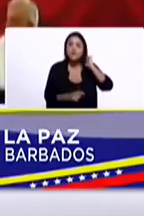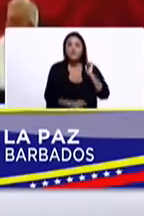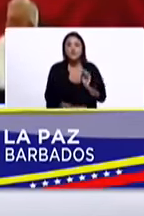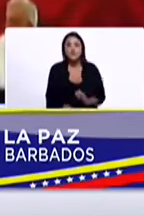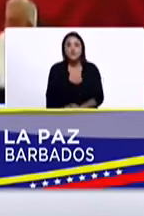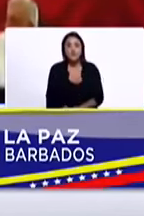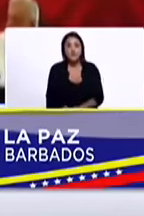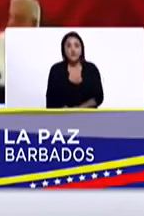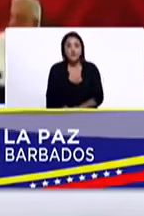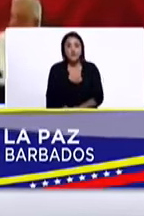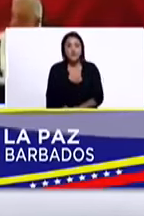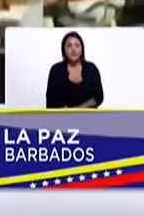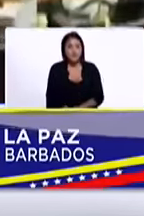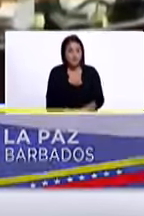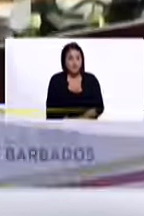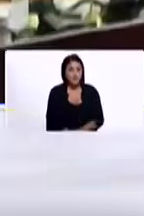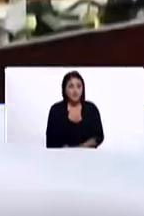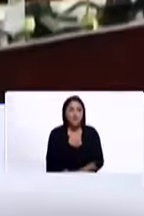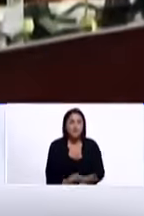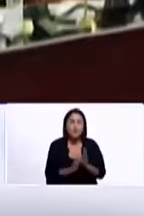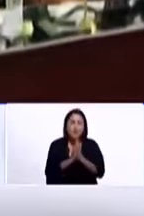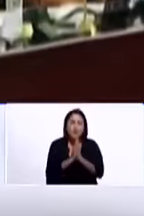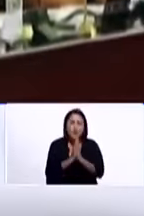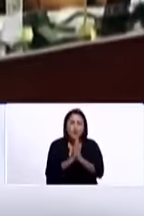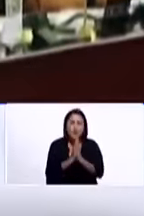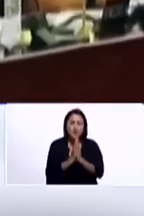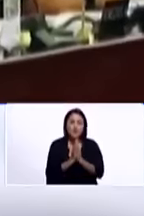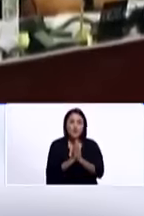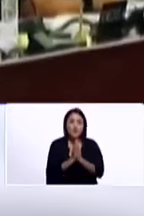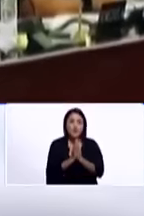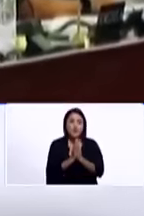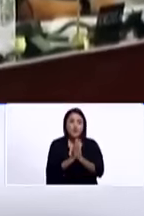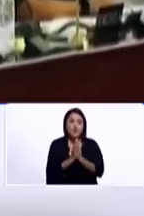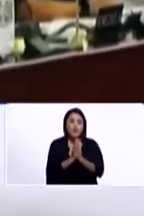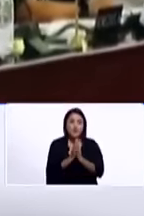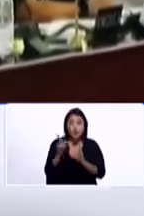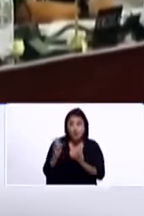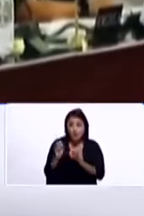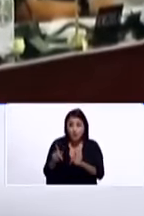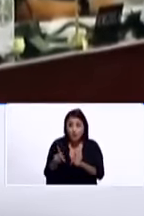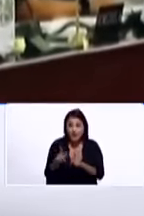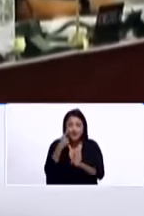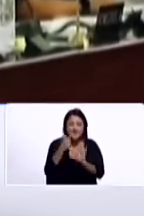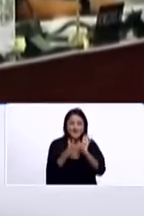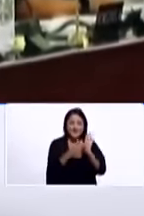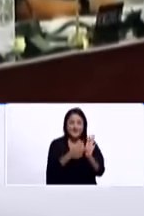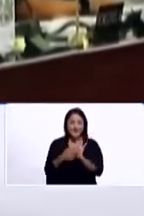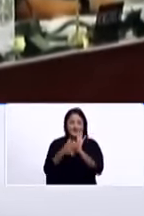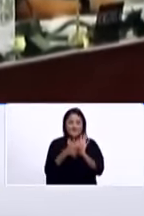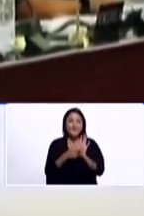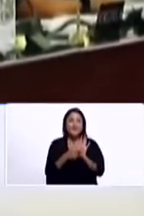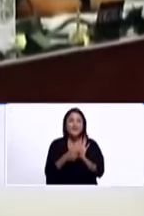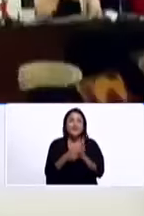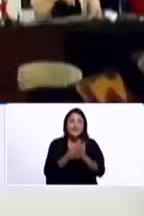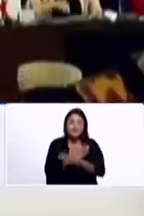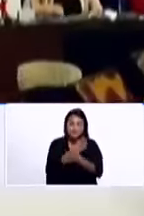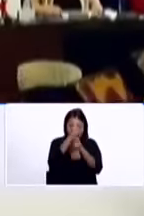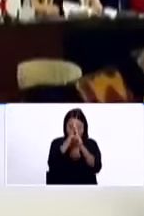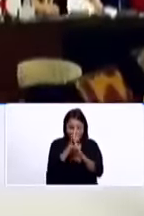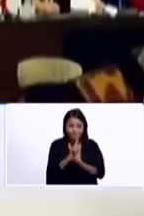Nicolás, hazme el favor, en la primera oportunidad que tenga, transmítele mi